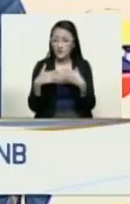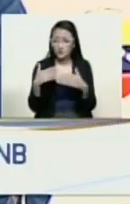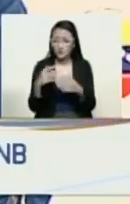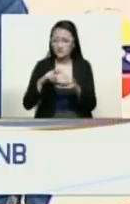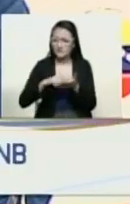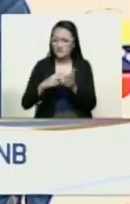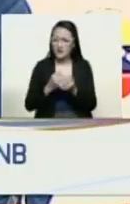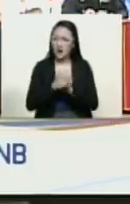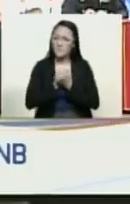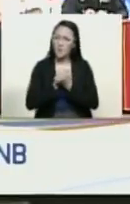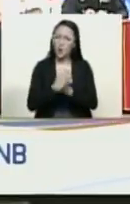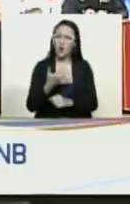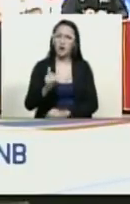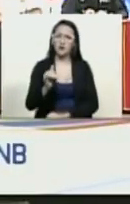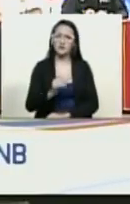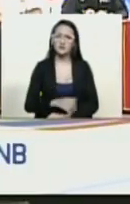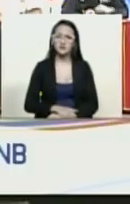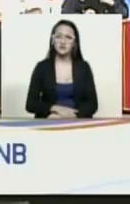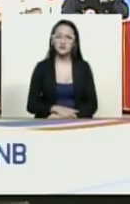Obras son amores.